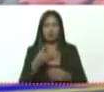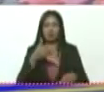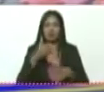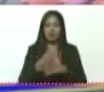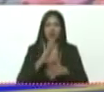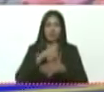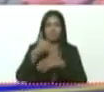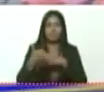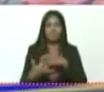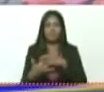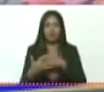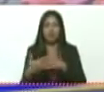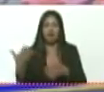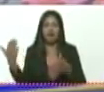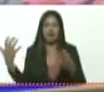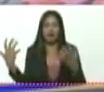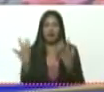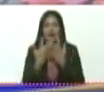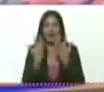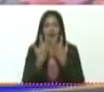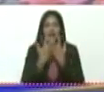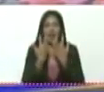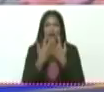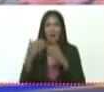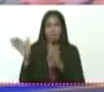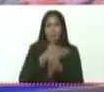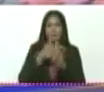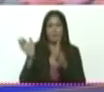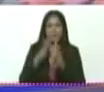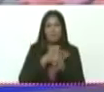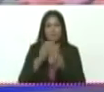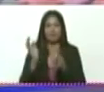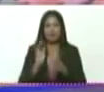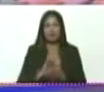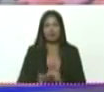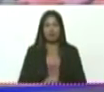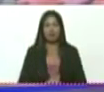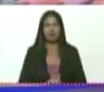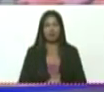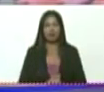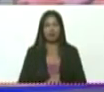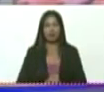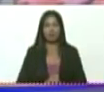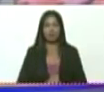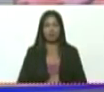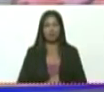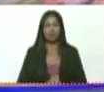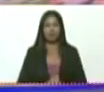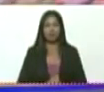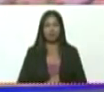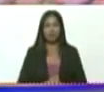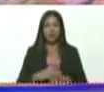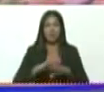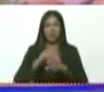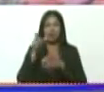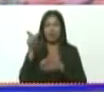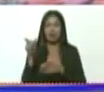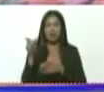planificando guerras, violencia, asalto del poder. Esa es la